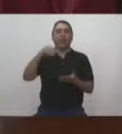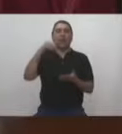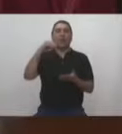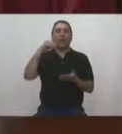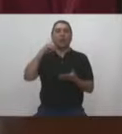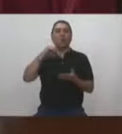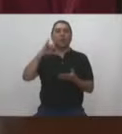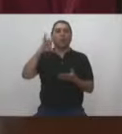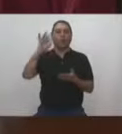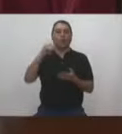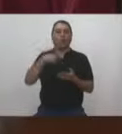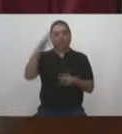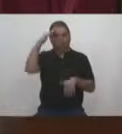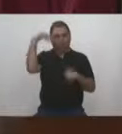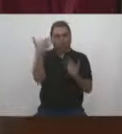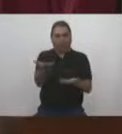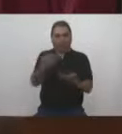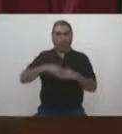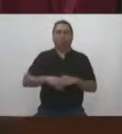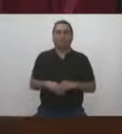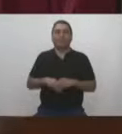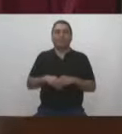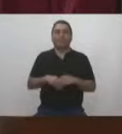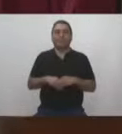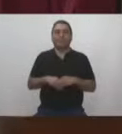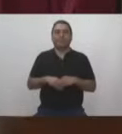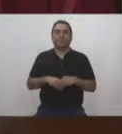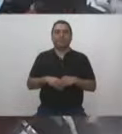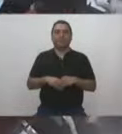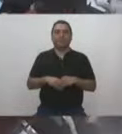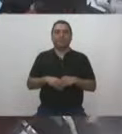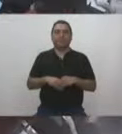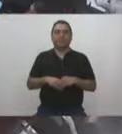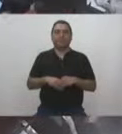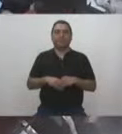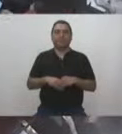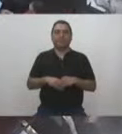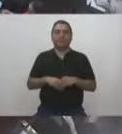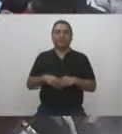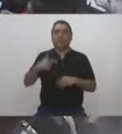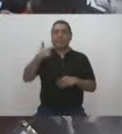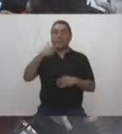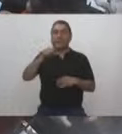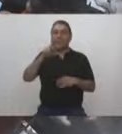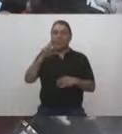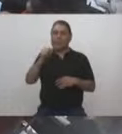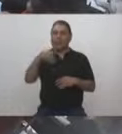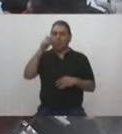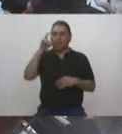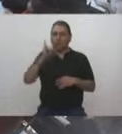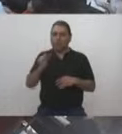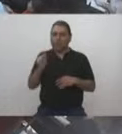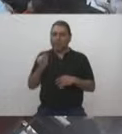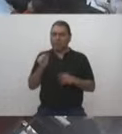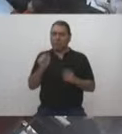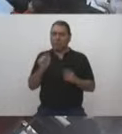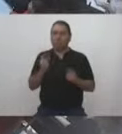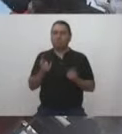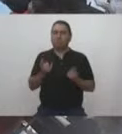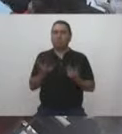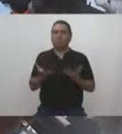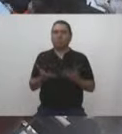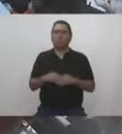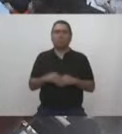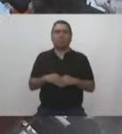misma para no estar presente, para dar los dos tercios que se necesitaba para poner en tratamiento esa resolución. Así que